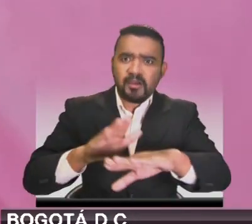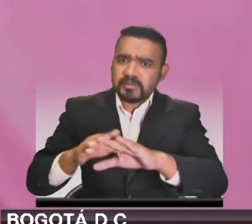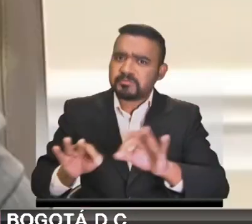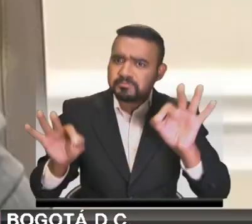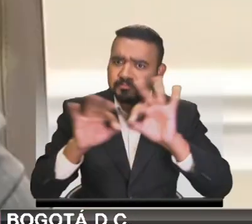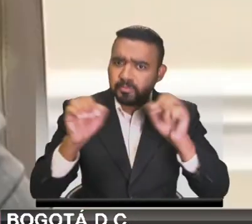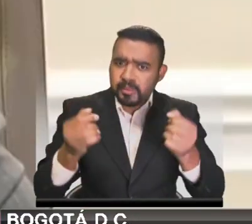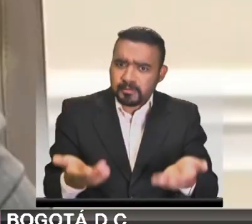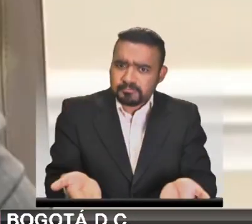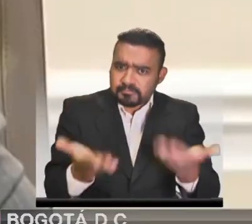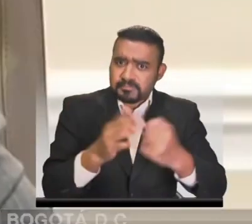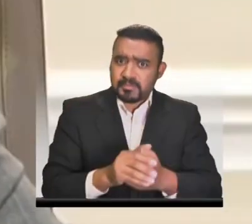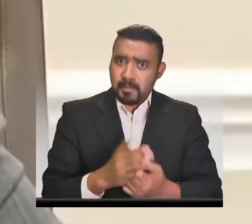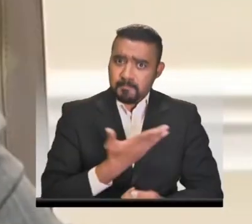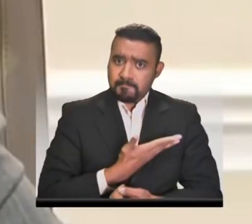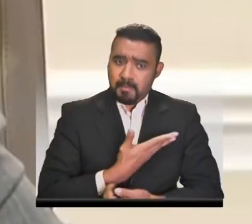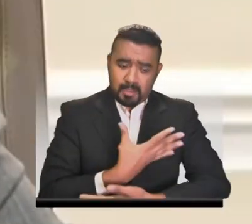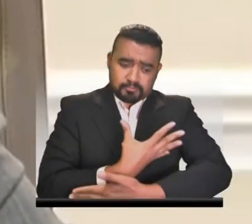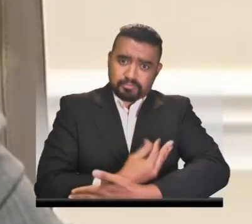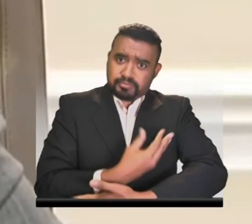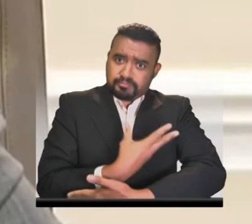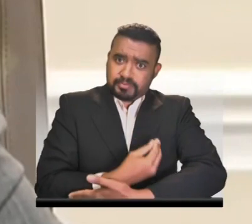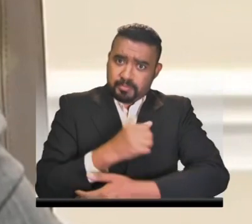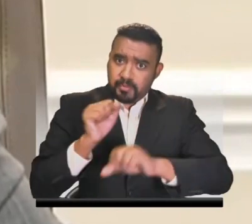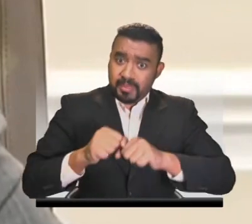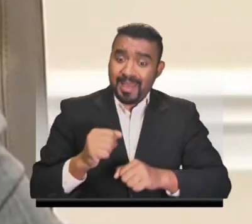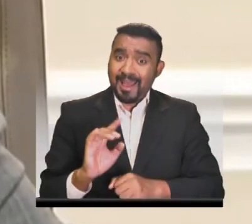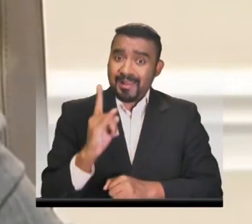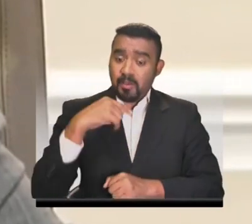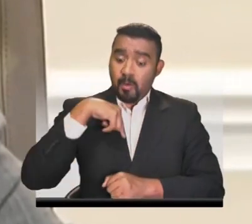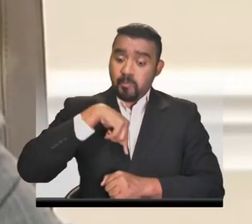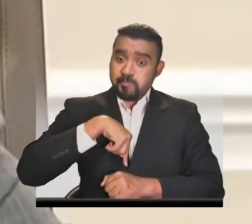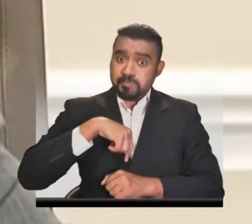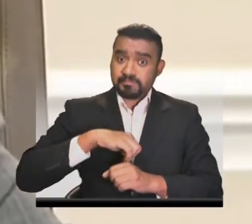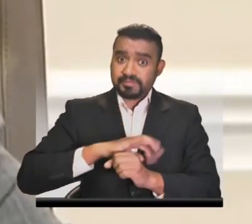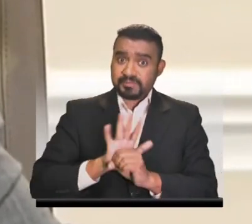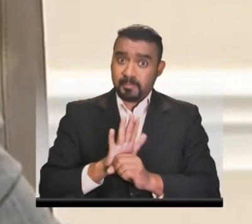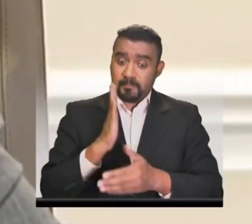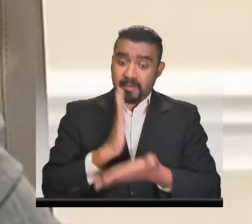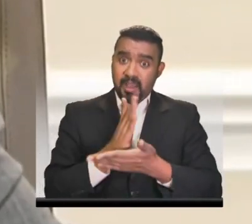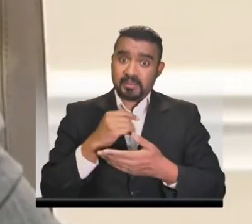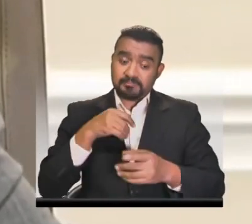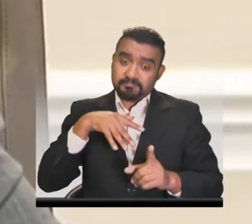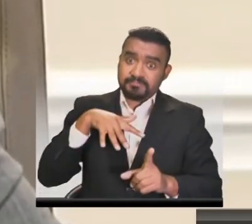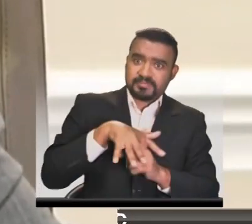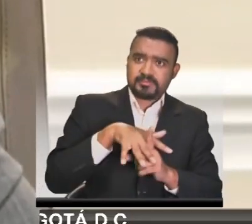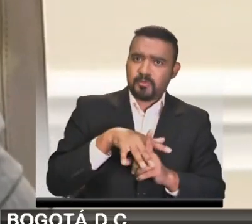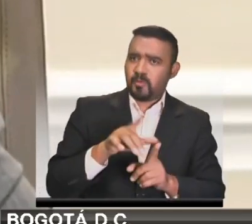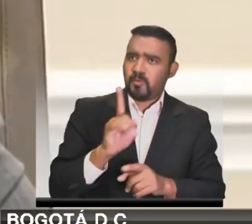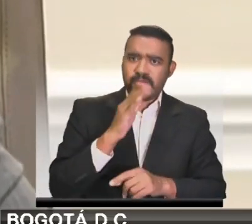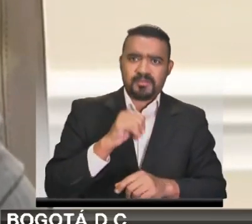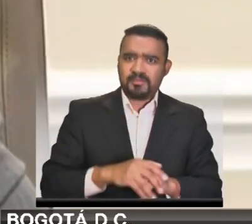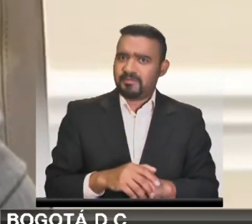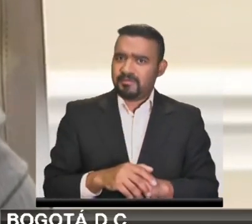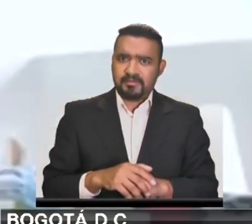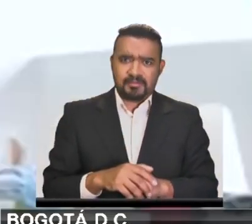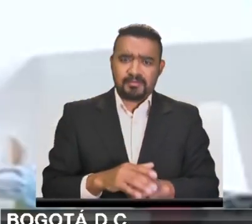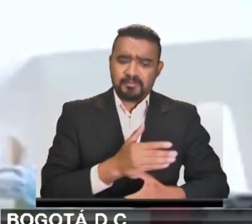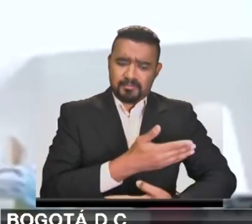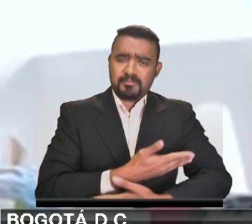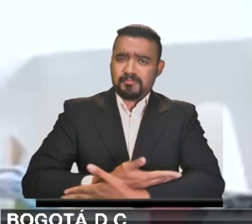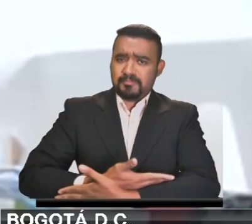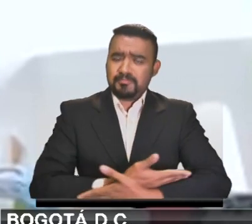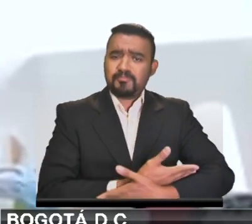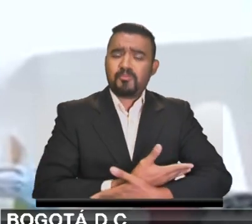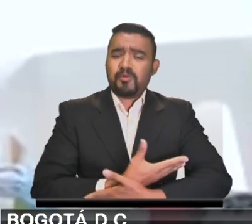COVID-19. No hay transmisión del virus del COVID por la leche materna. La leche materna protege contra todo tipo de enfermedades.